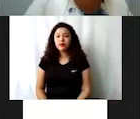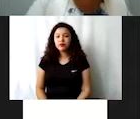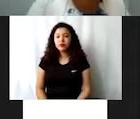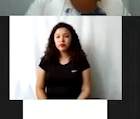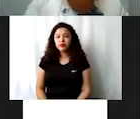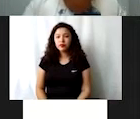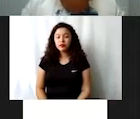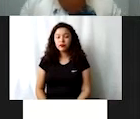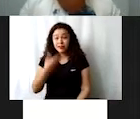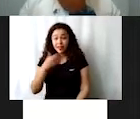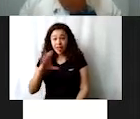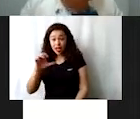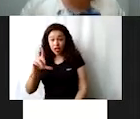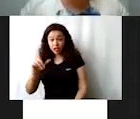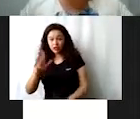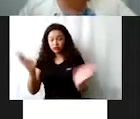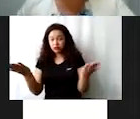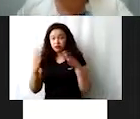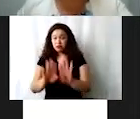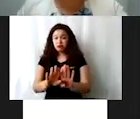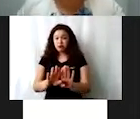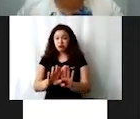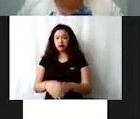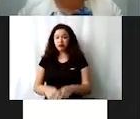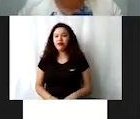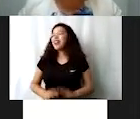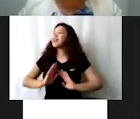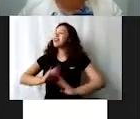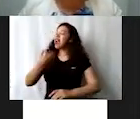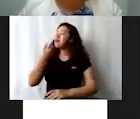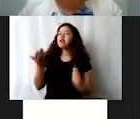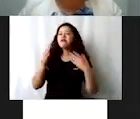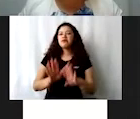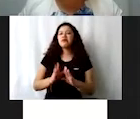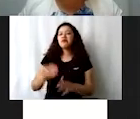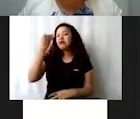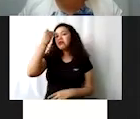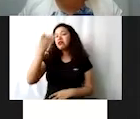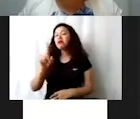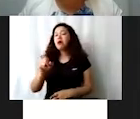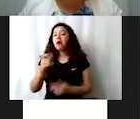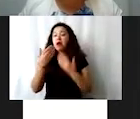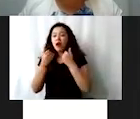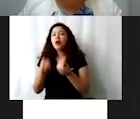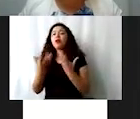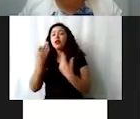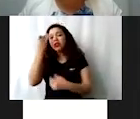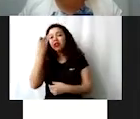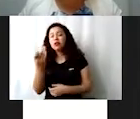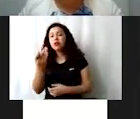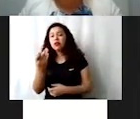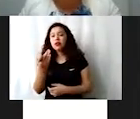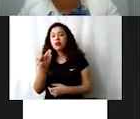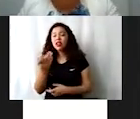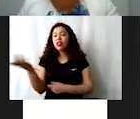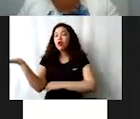Bien, Carlos, ciérrala. Ya quedó cerrada. ¿Cuánto tiempo se quedarán sin agua? Vamos a trabajar en las tuberías todo el